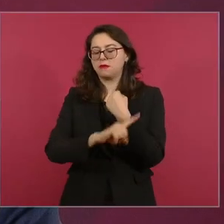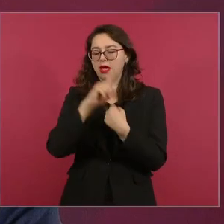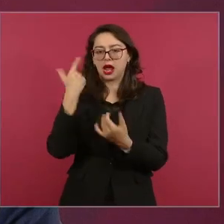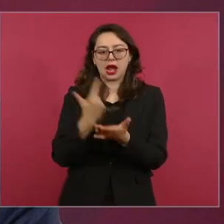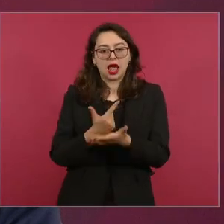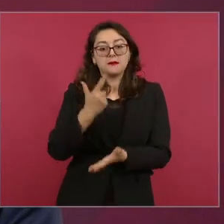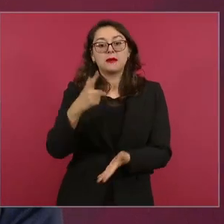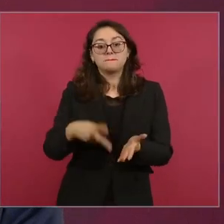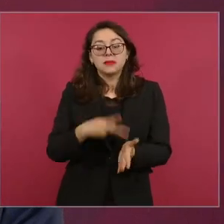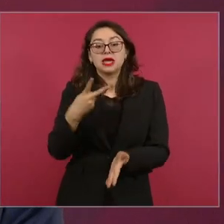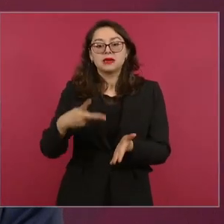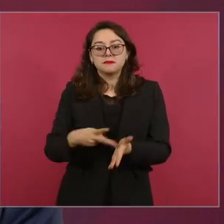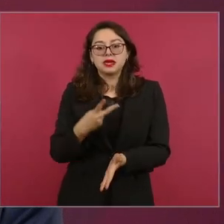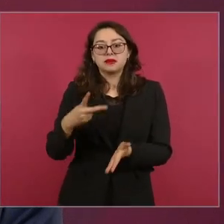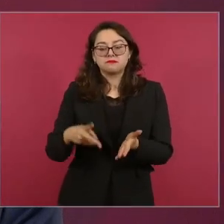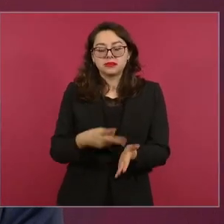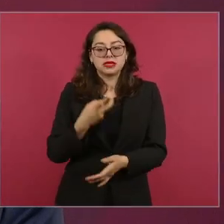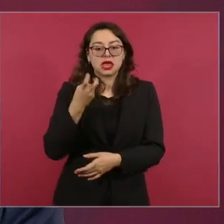y